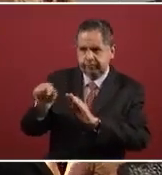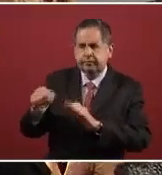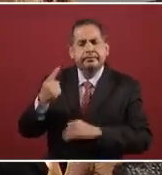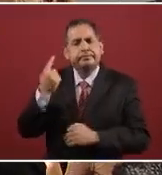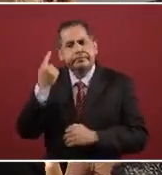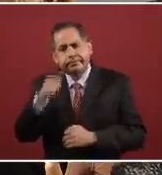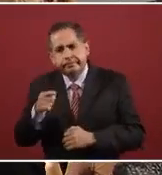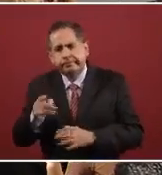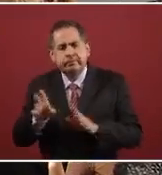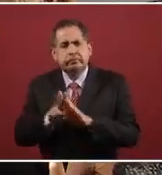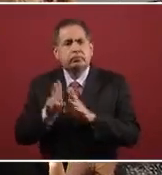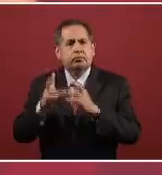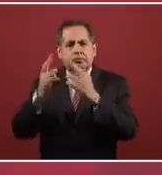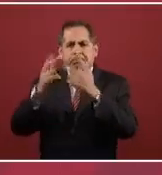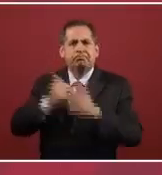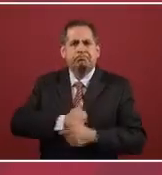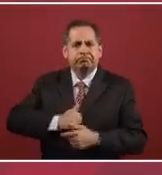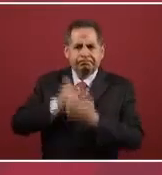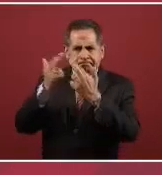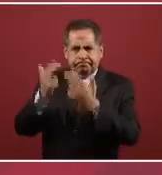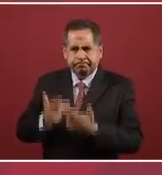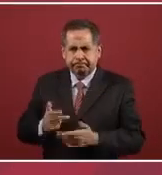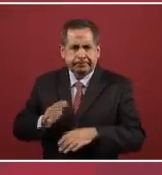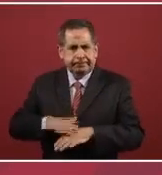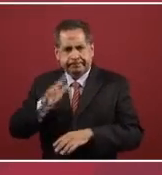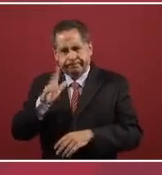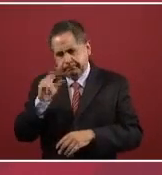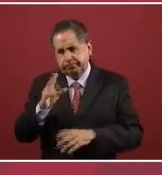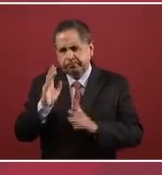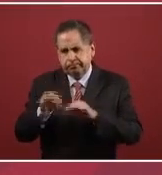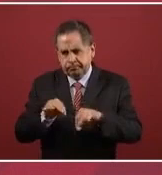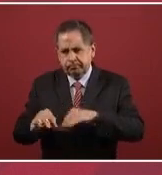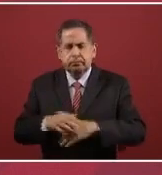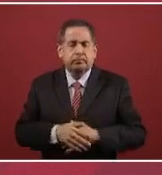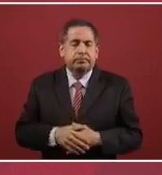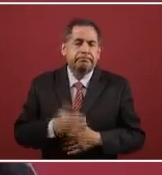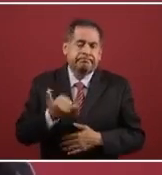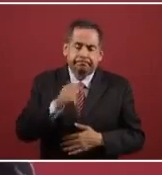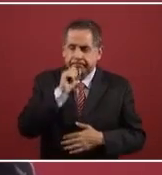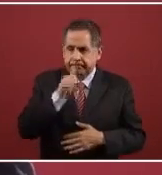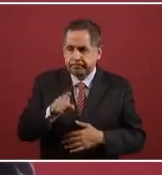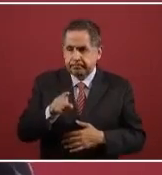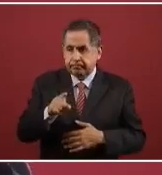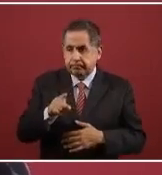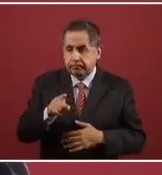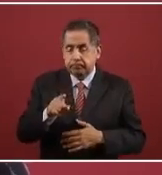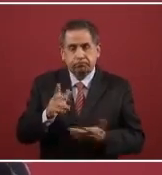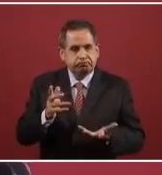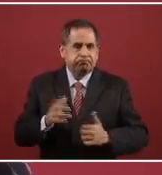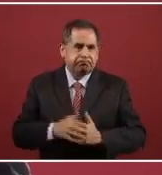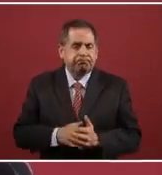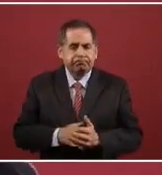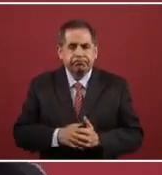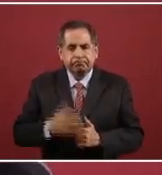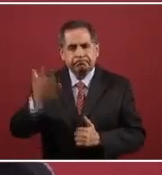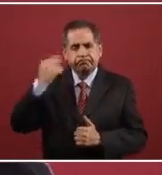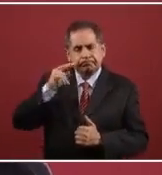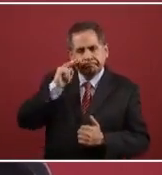que no haya un daño de los fuegos pirotécnicos, pero sí es algo que está ha sido